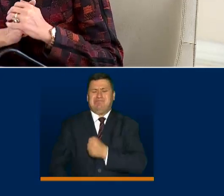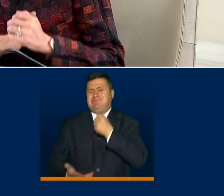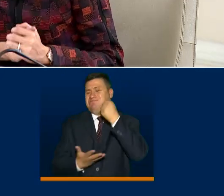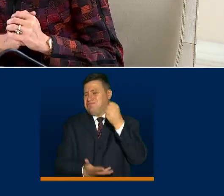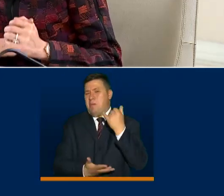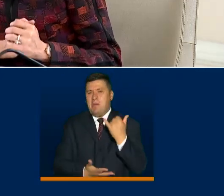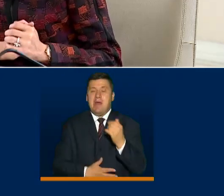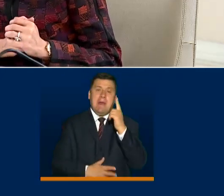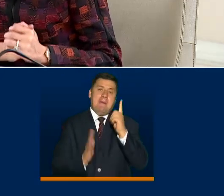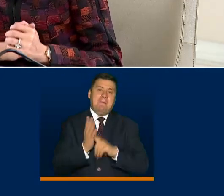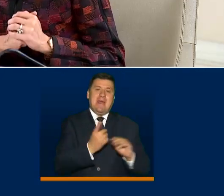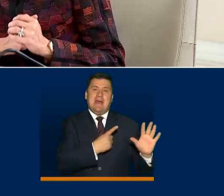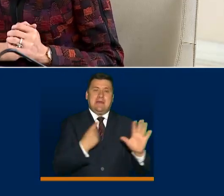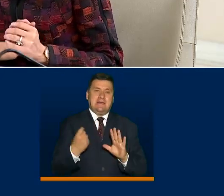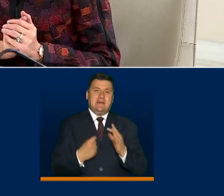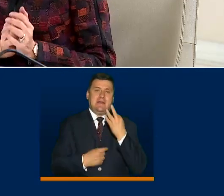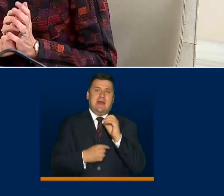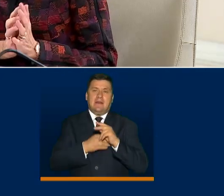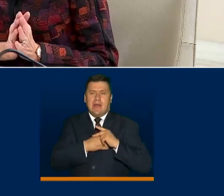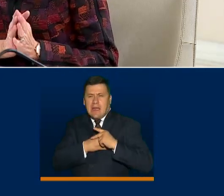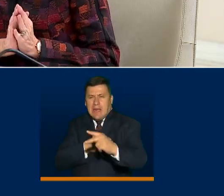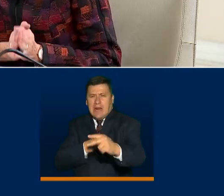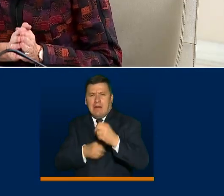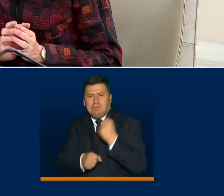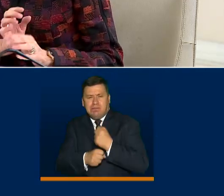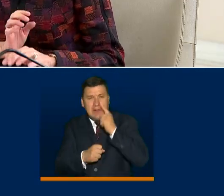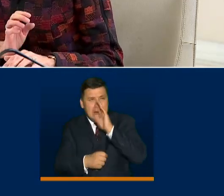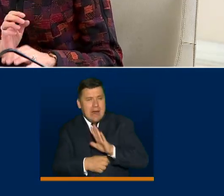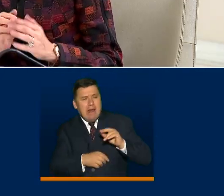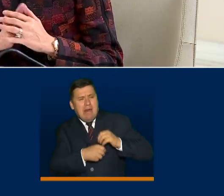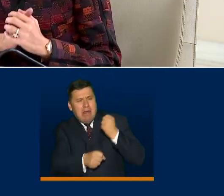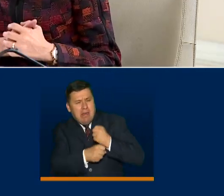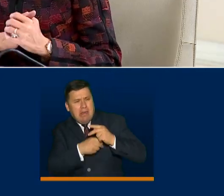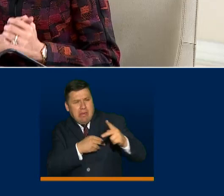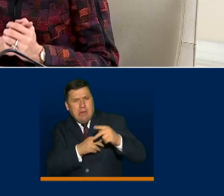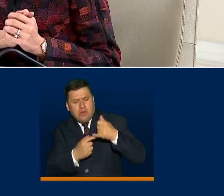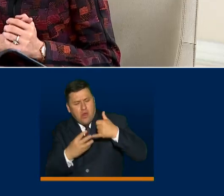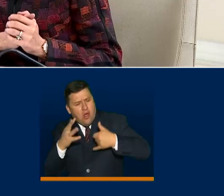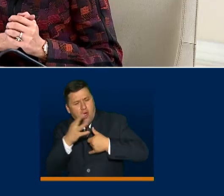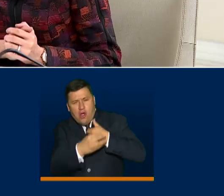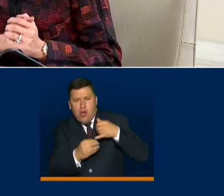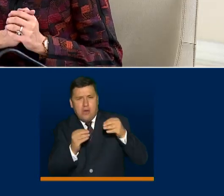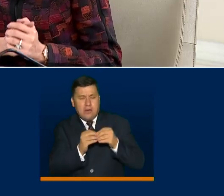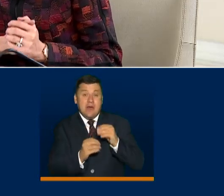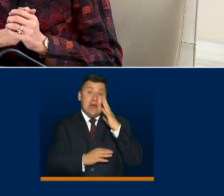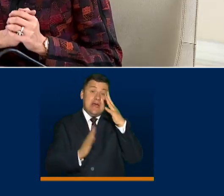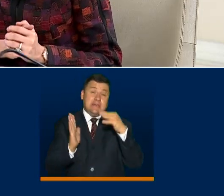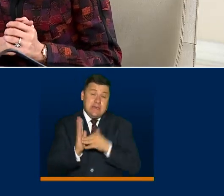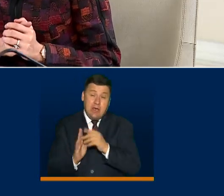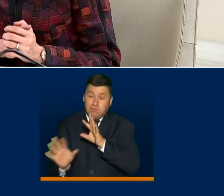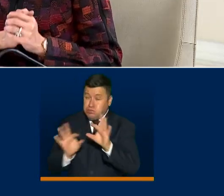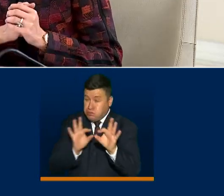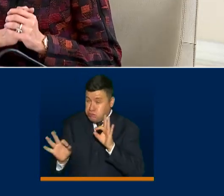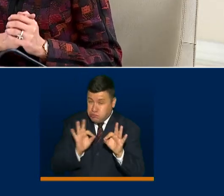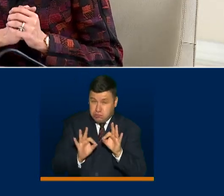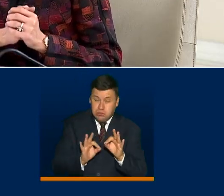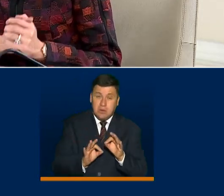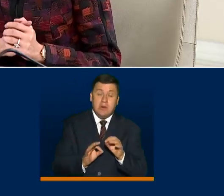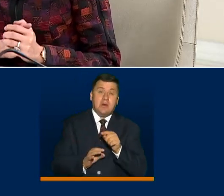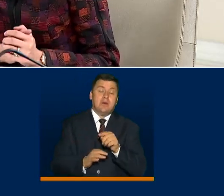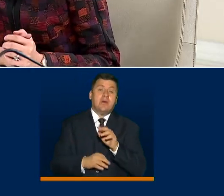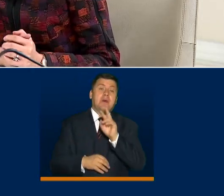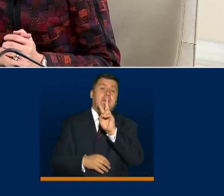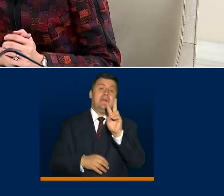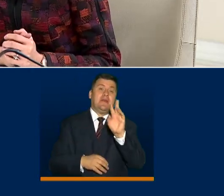pesos, 1.630 kilómetros de vías nacionales, generan 105 mil empleos directos